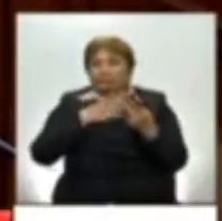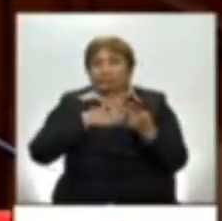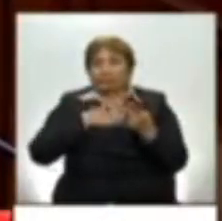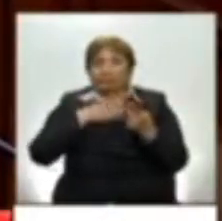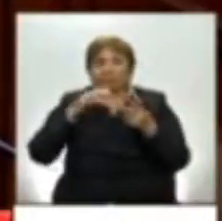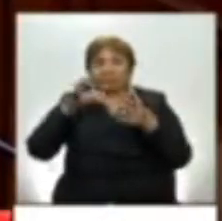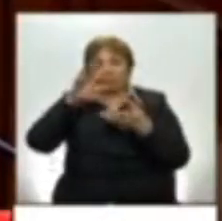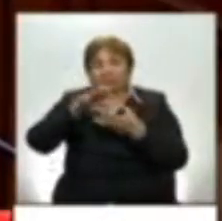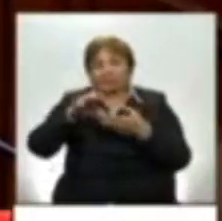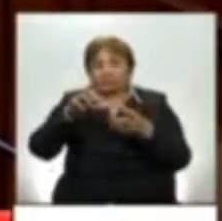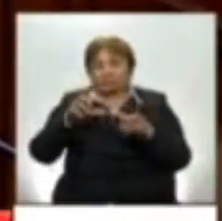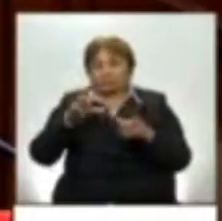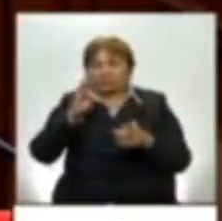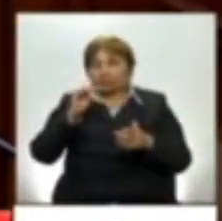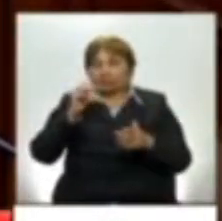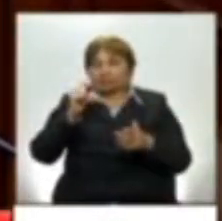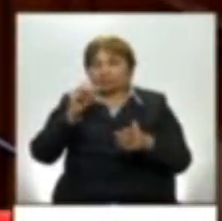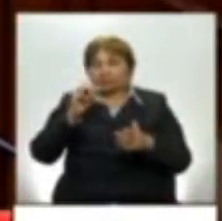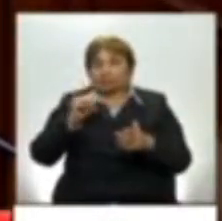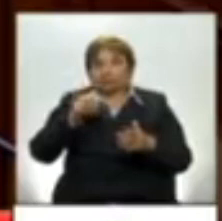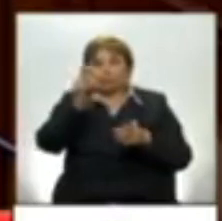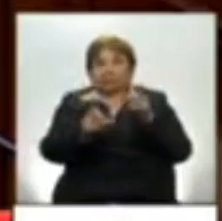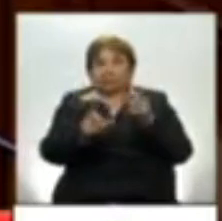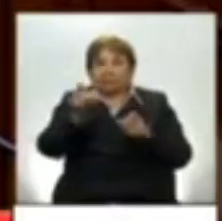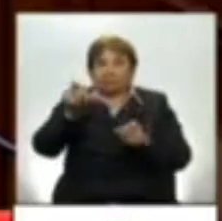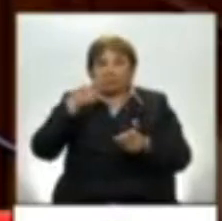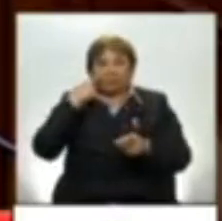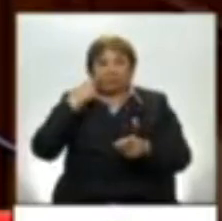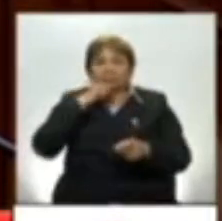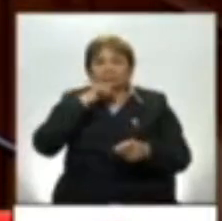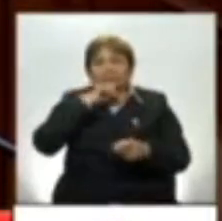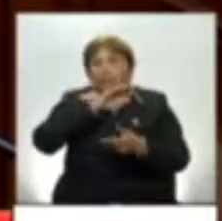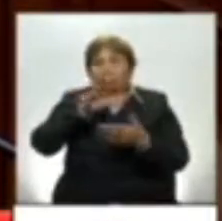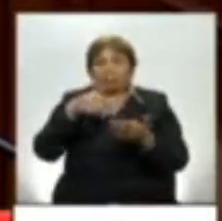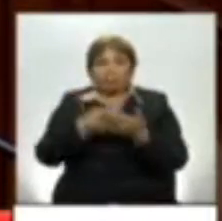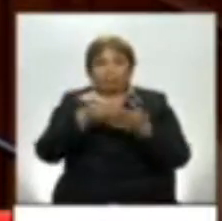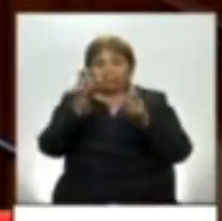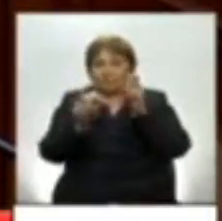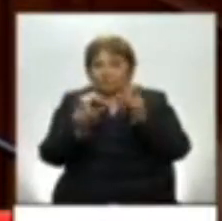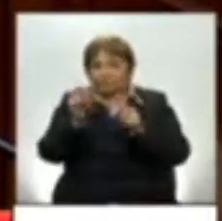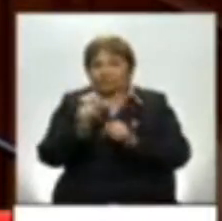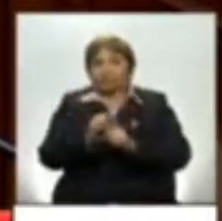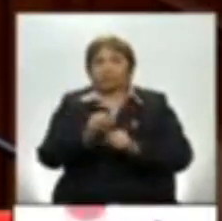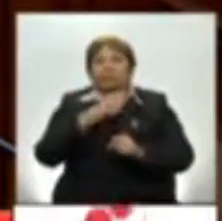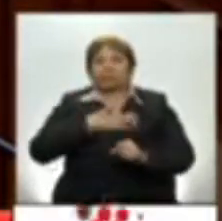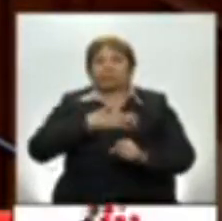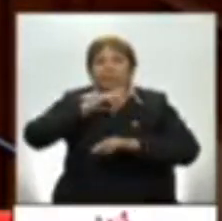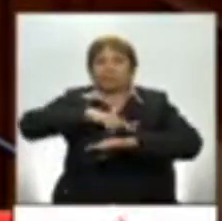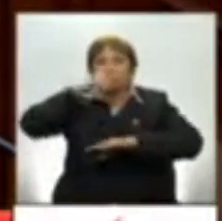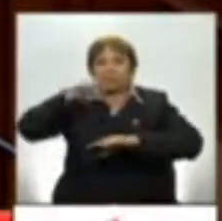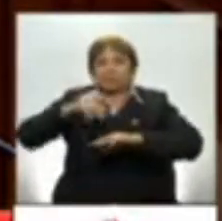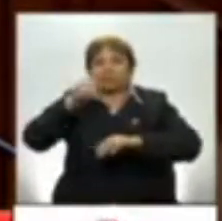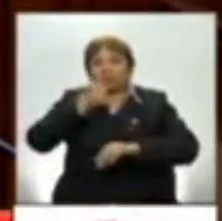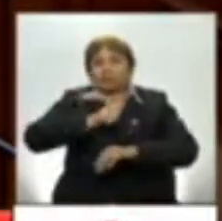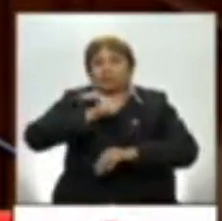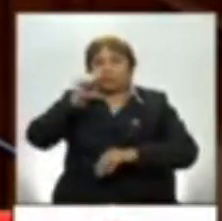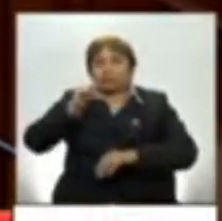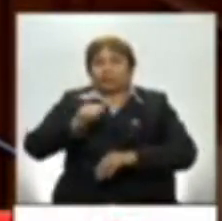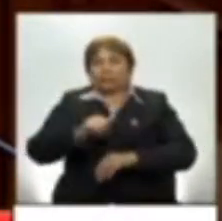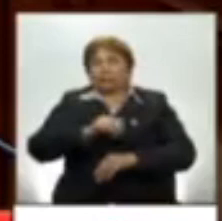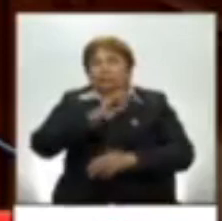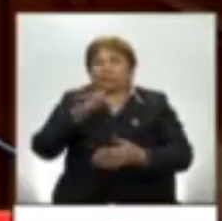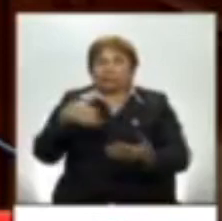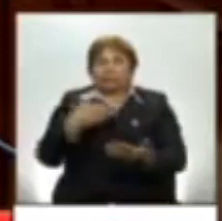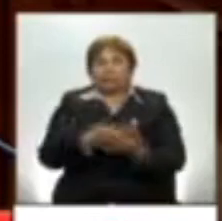Caraibamba, Warmi Jaricuna, Llancas Masicuna Araiku, por mi región Apurímac,